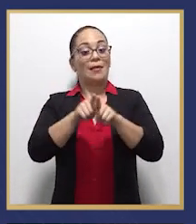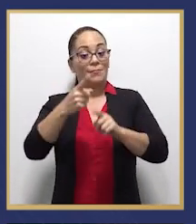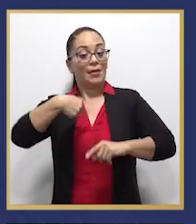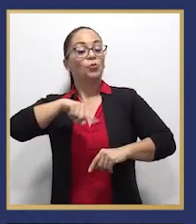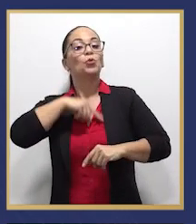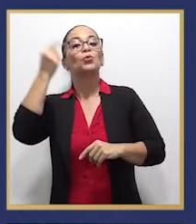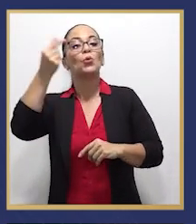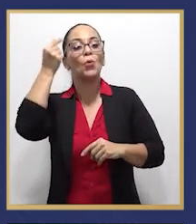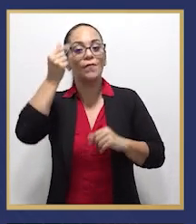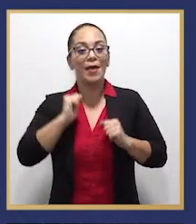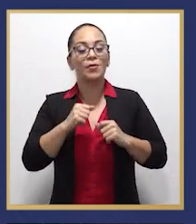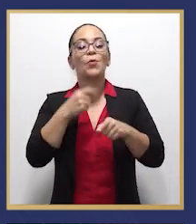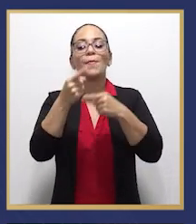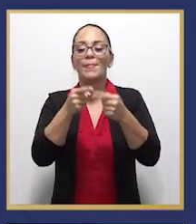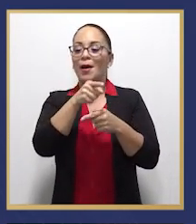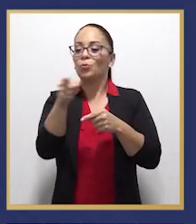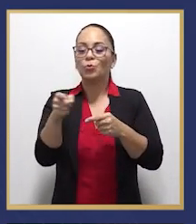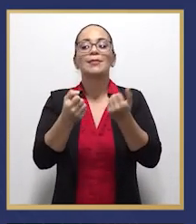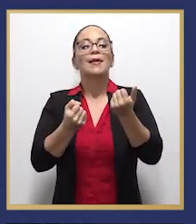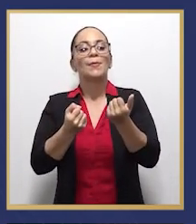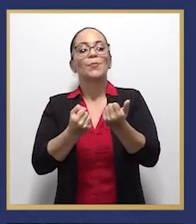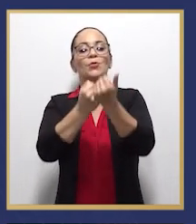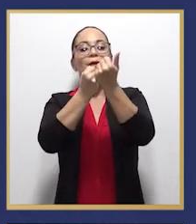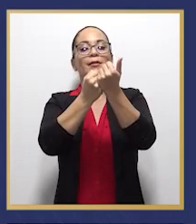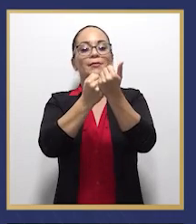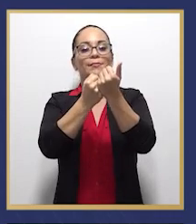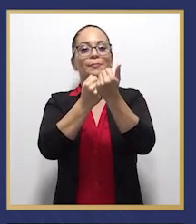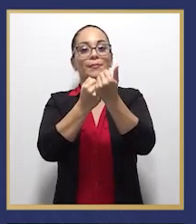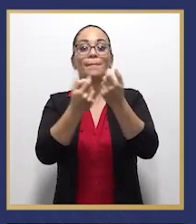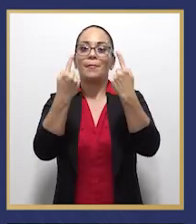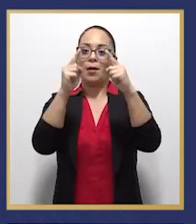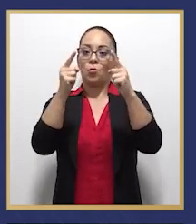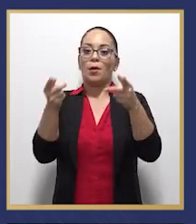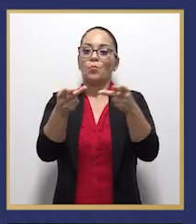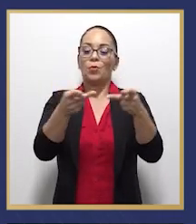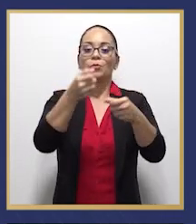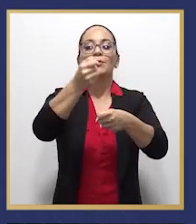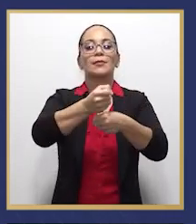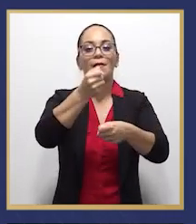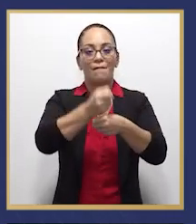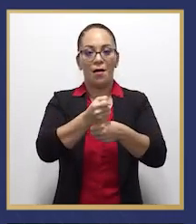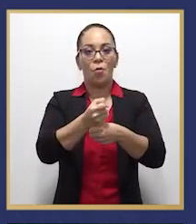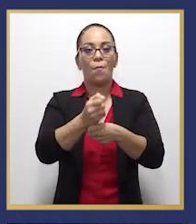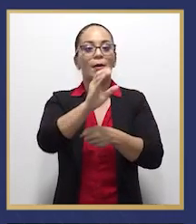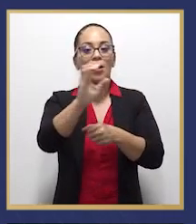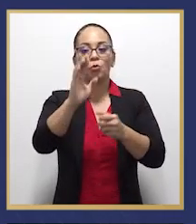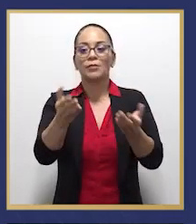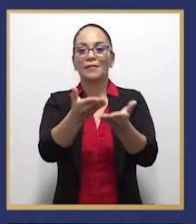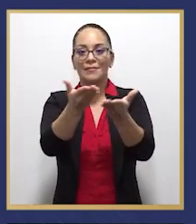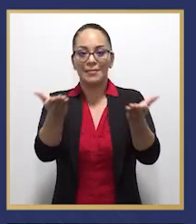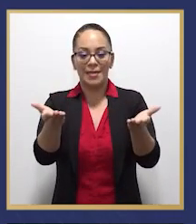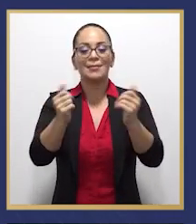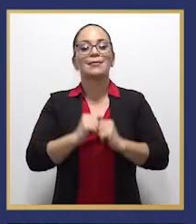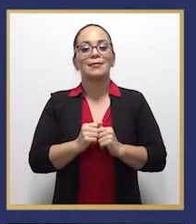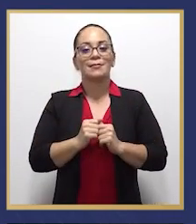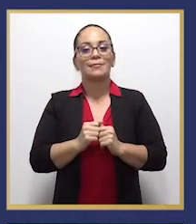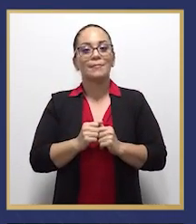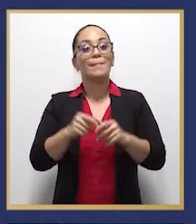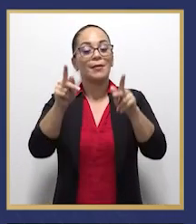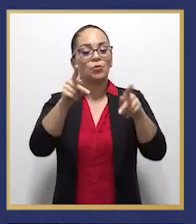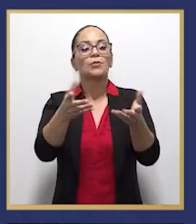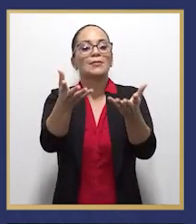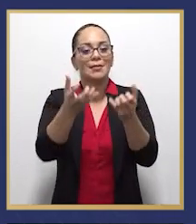gobierno que les va a apoyar para que den trabajos a los costarricenses que